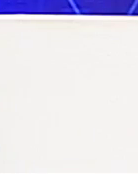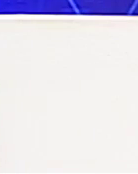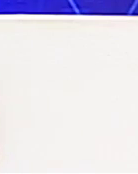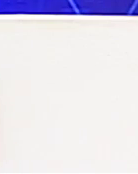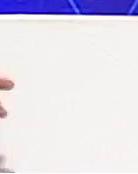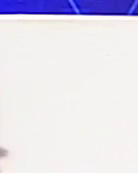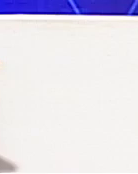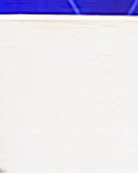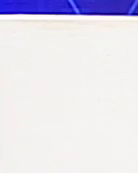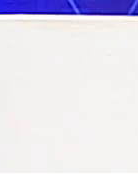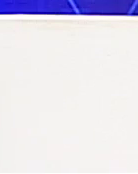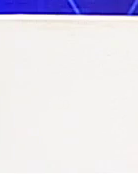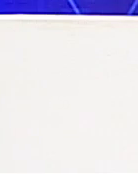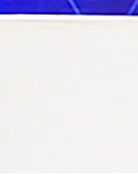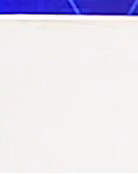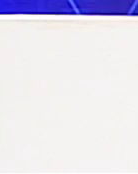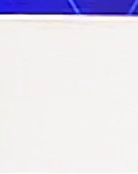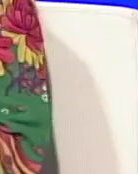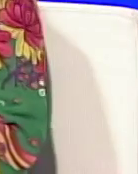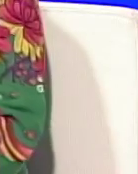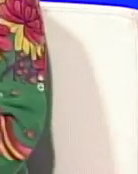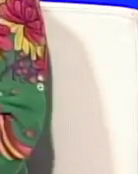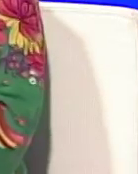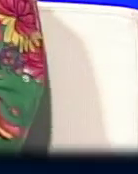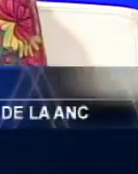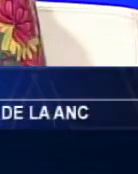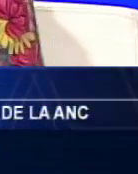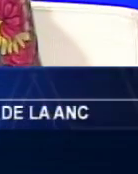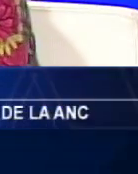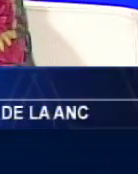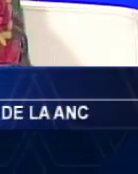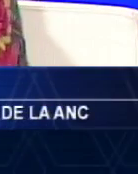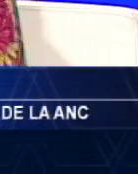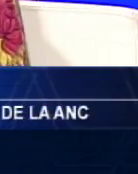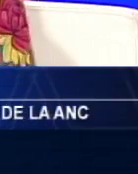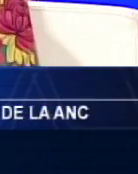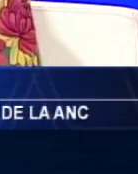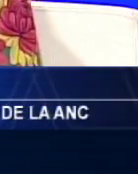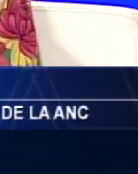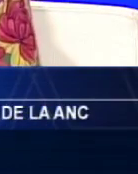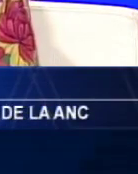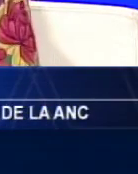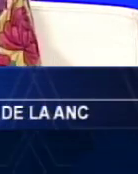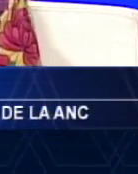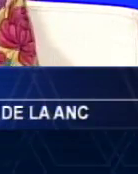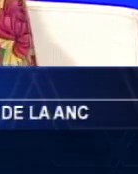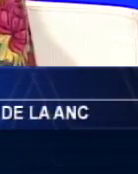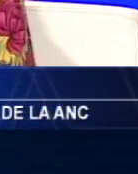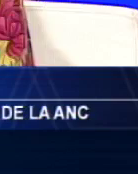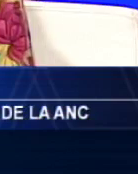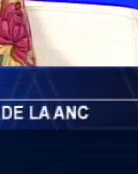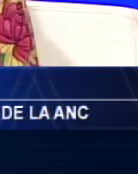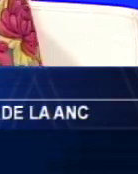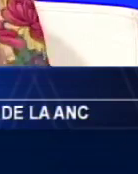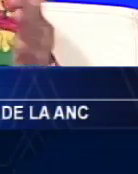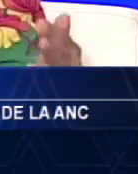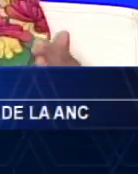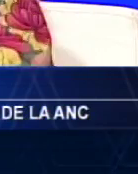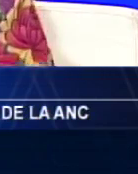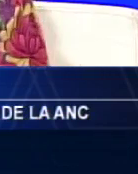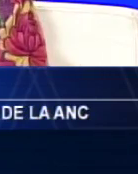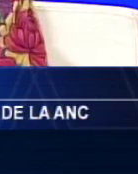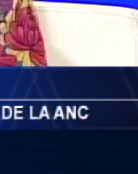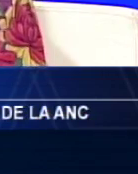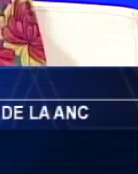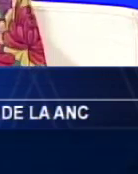ejecutar este 100% pensionados en Venezuela? No, ya con estos 700 y tantos miles de pensionados que el presidente ha declarado la